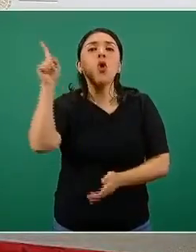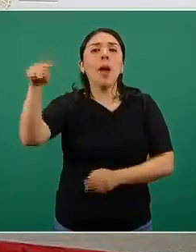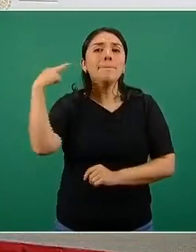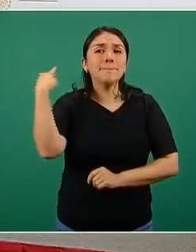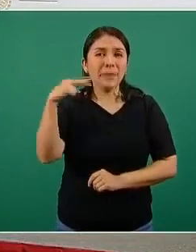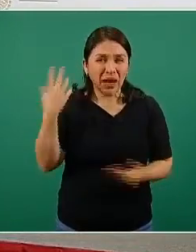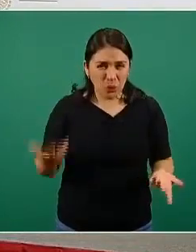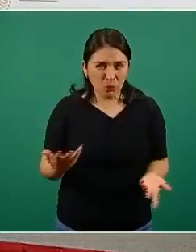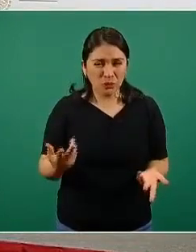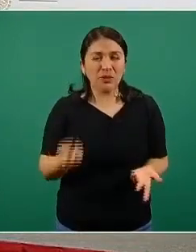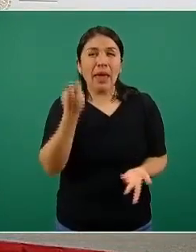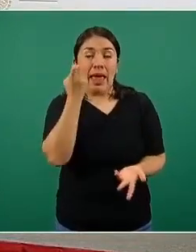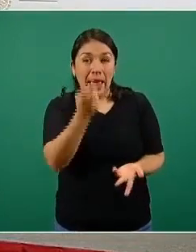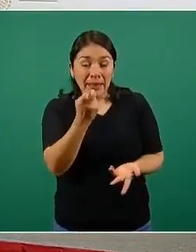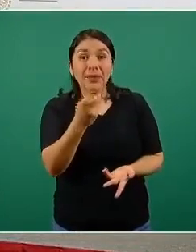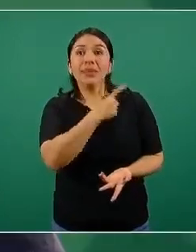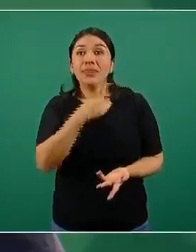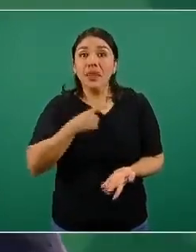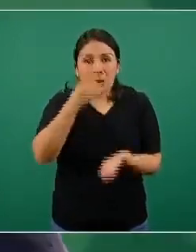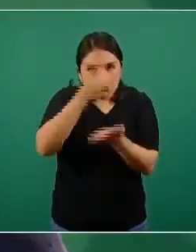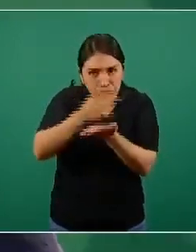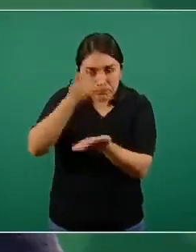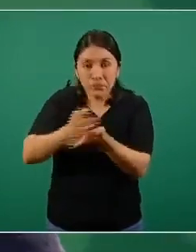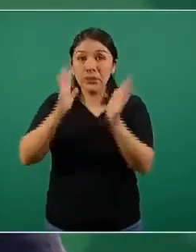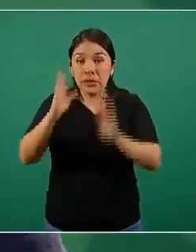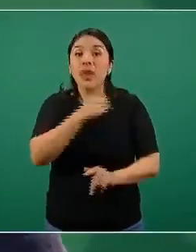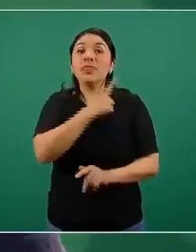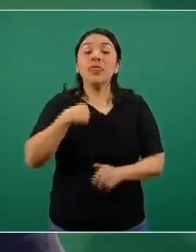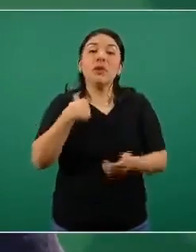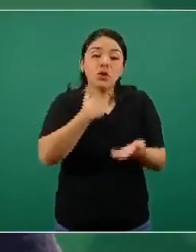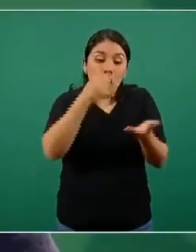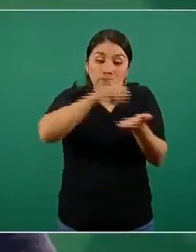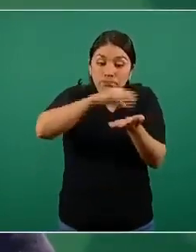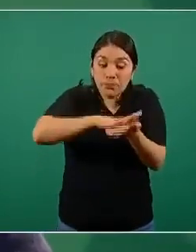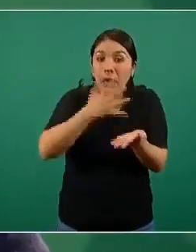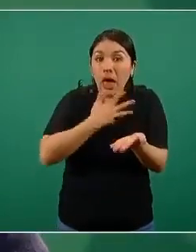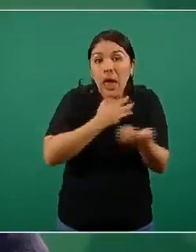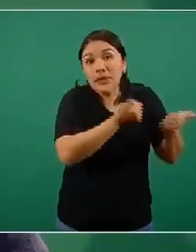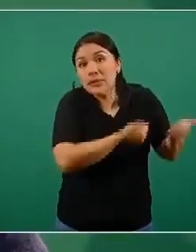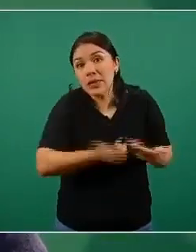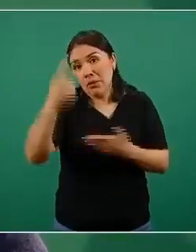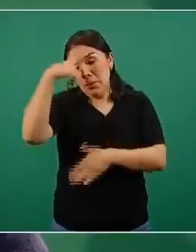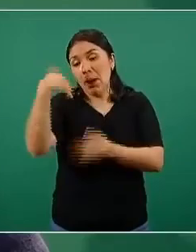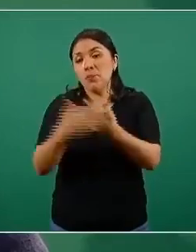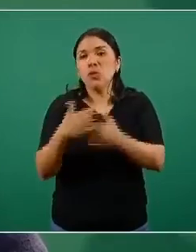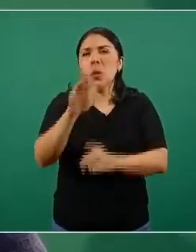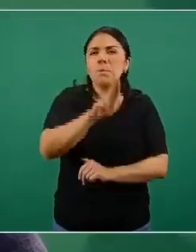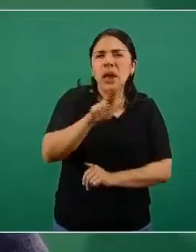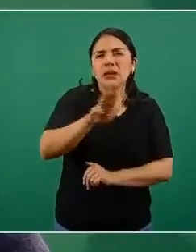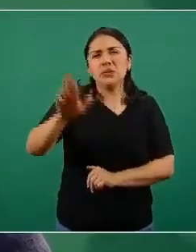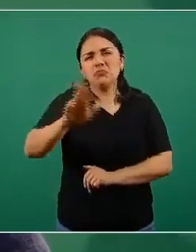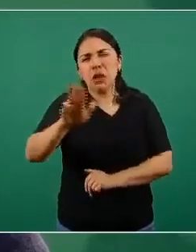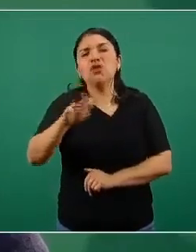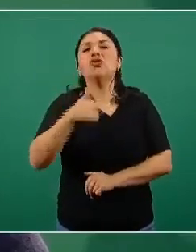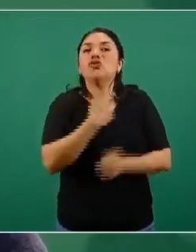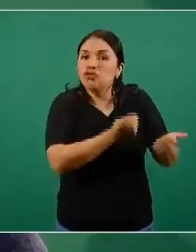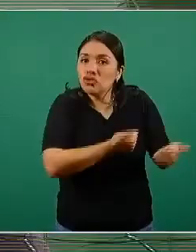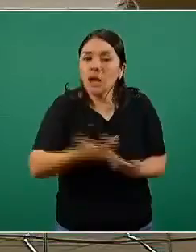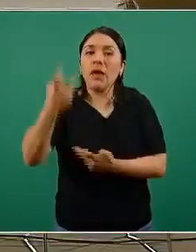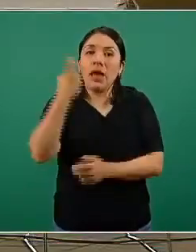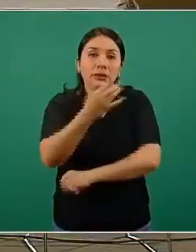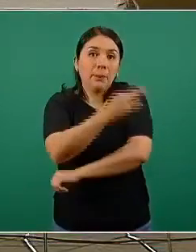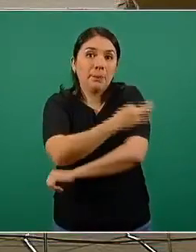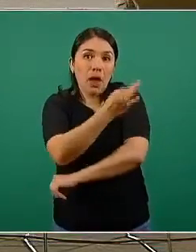Veracruz. Esos los tenemos que identificar y tenemos que enviar. Y ya tenemos programado para el martes o miércoles enviar ese grupo